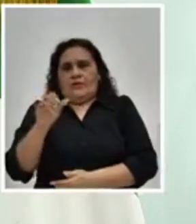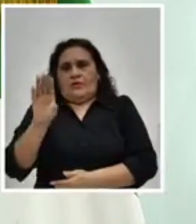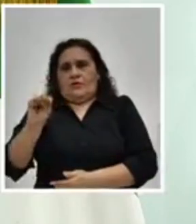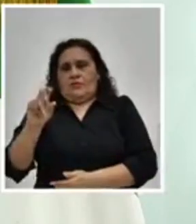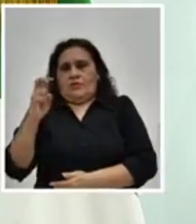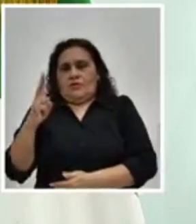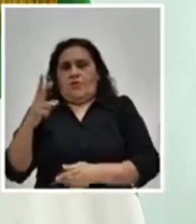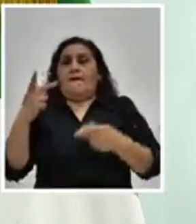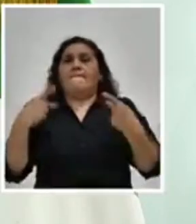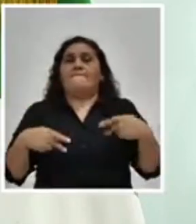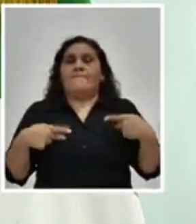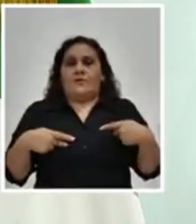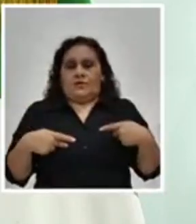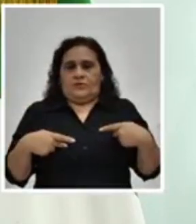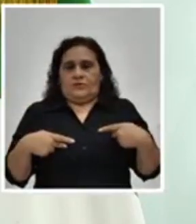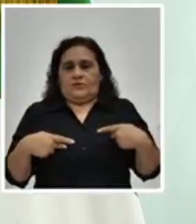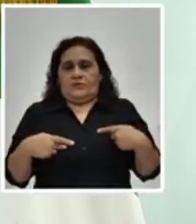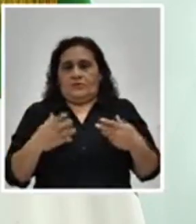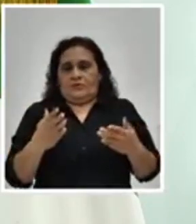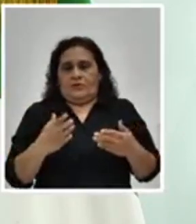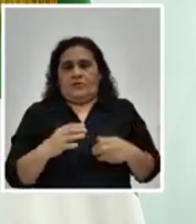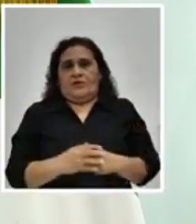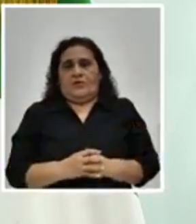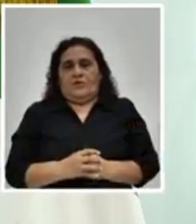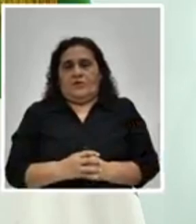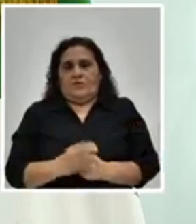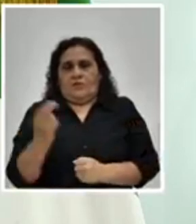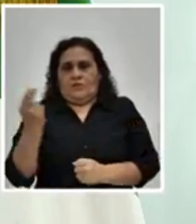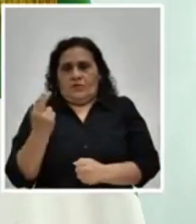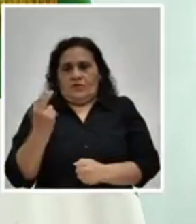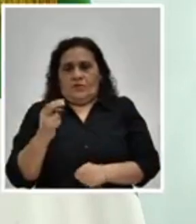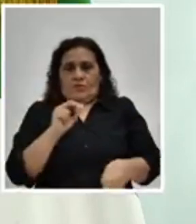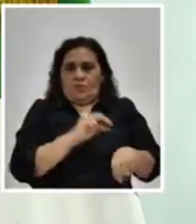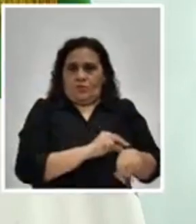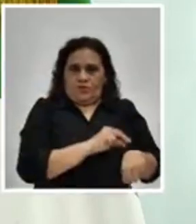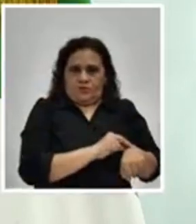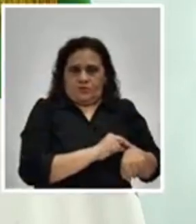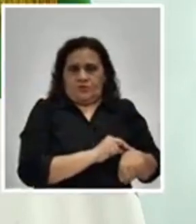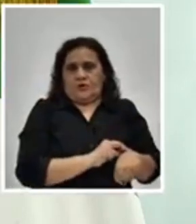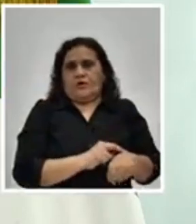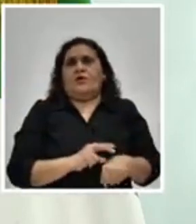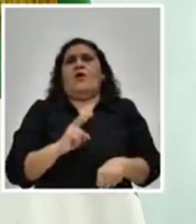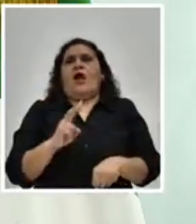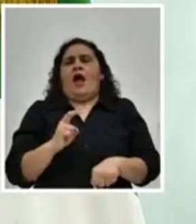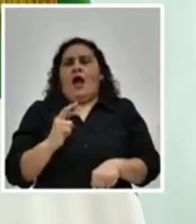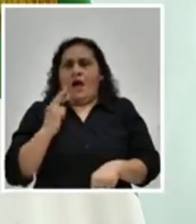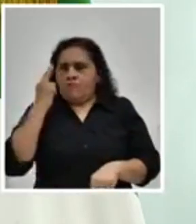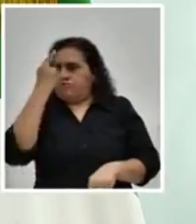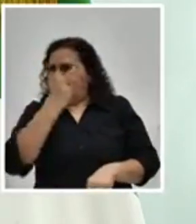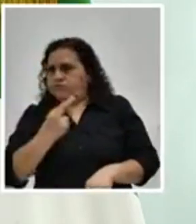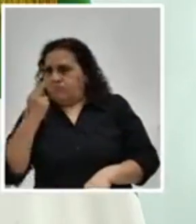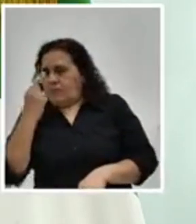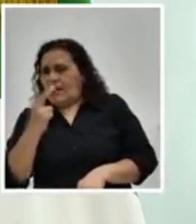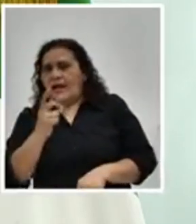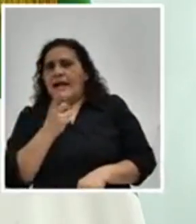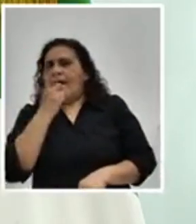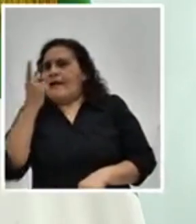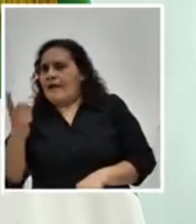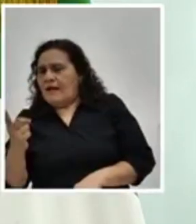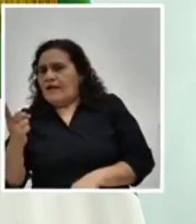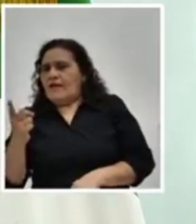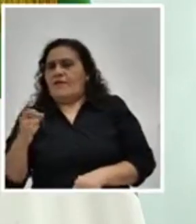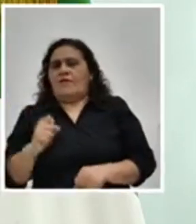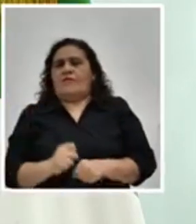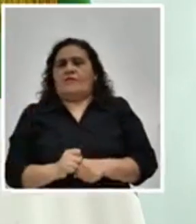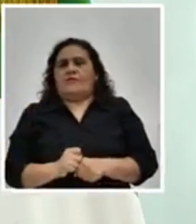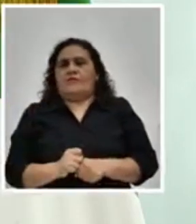4.692 personas de acuerdo a lo establecido por los doctores que los valoraron y los que indicaron sus respectivas recetas,